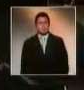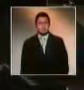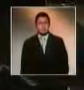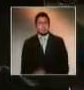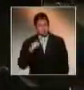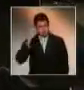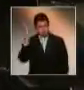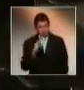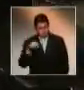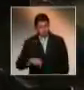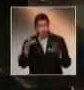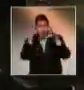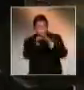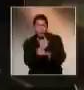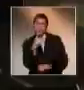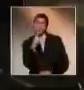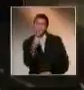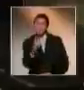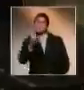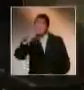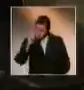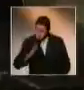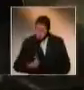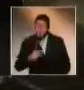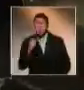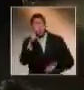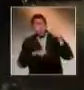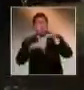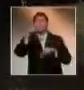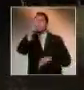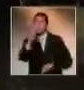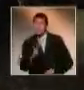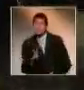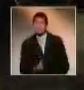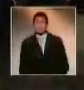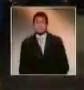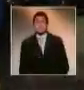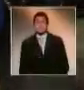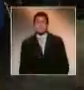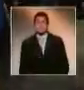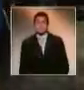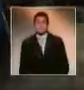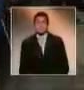Yo vengo esta noche a decirles que sí podemos construir ese país,